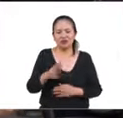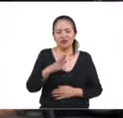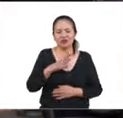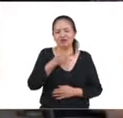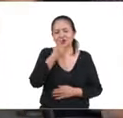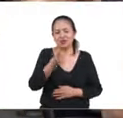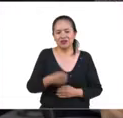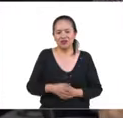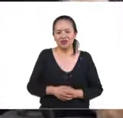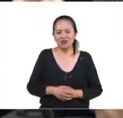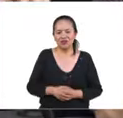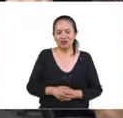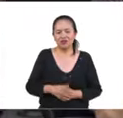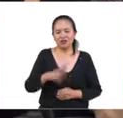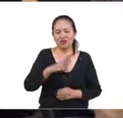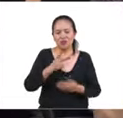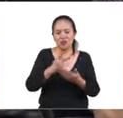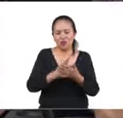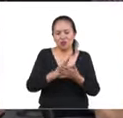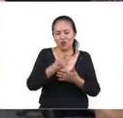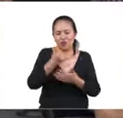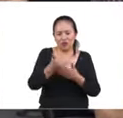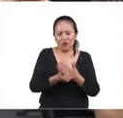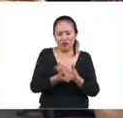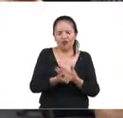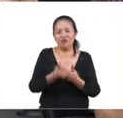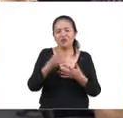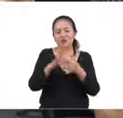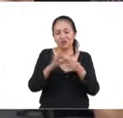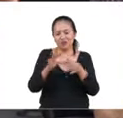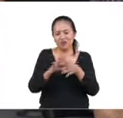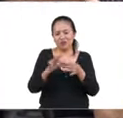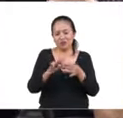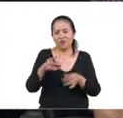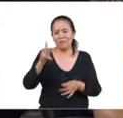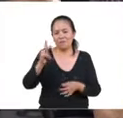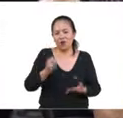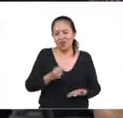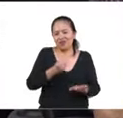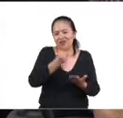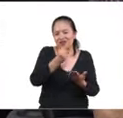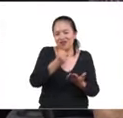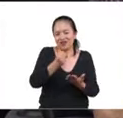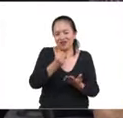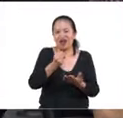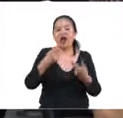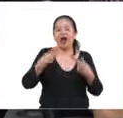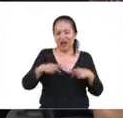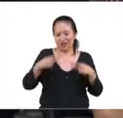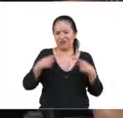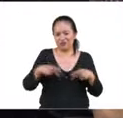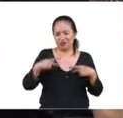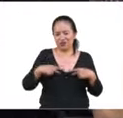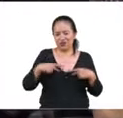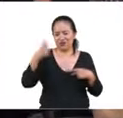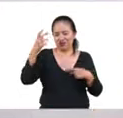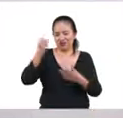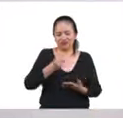que va a haber un proyecto, va a haber asesoría, pero el dinero se le va a depositar directamente a los damnificados, ¿no? Ellos tienen